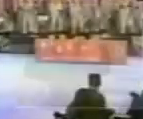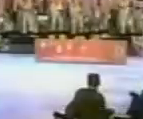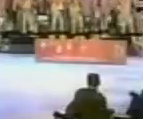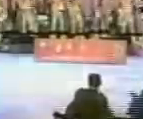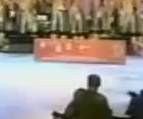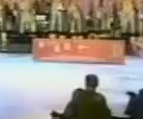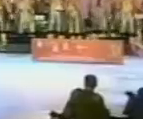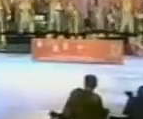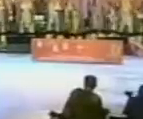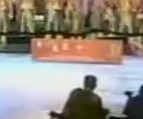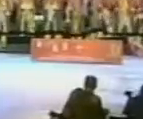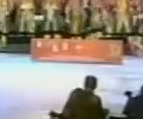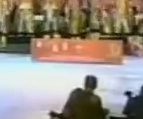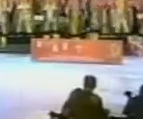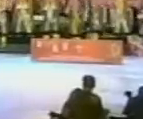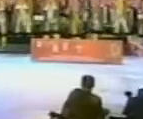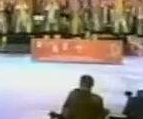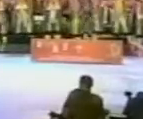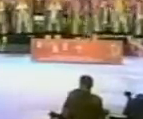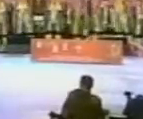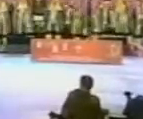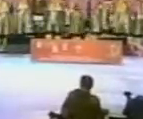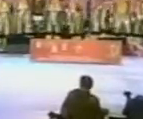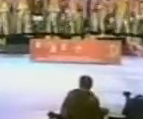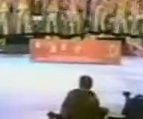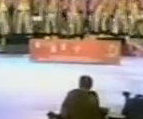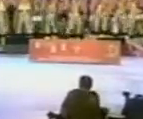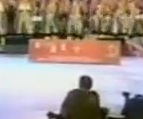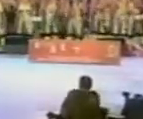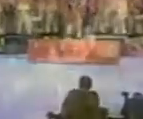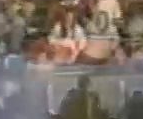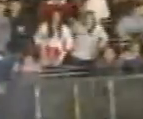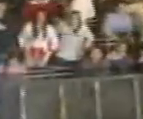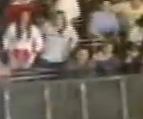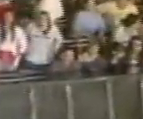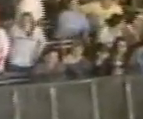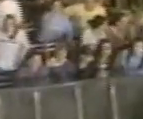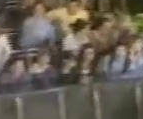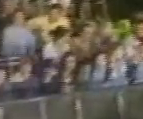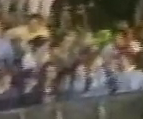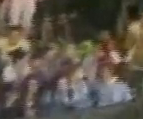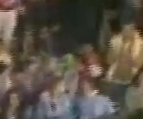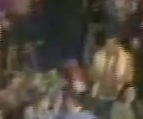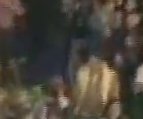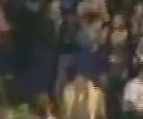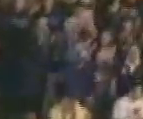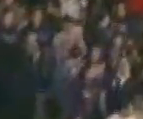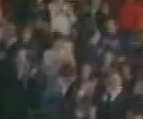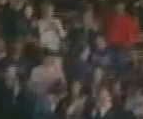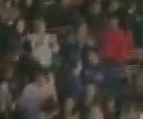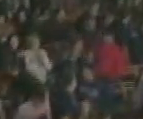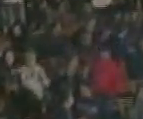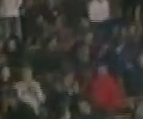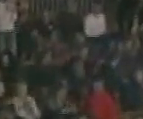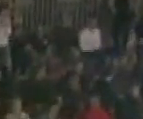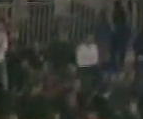Así que pueden respirar, se han despachado a gusto, geniales, el público en pie y que llena casi al completo este recinto ferial a pesar de que